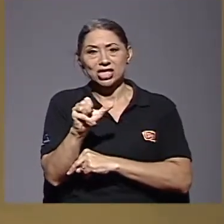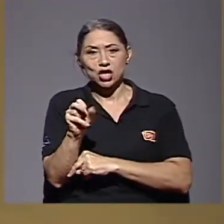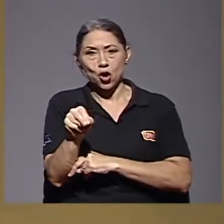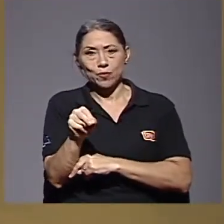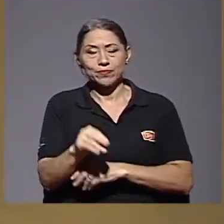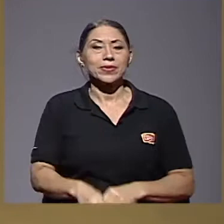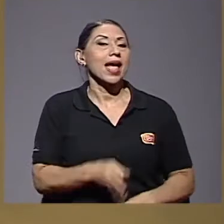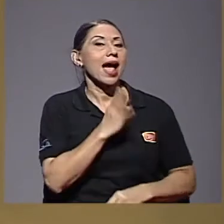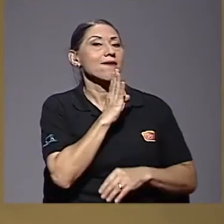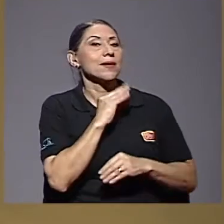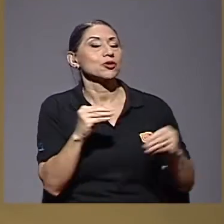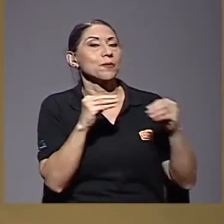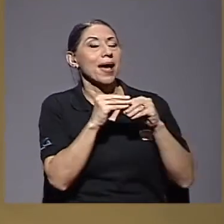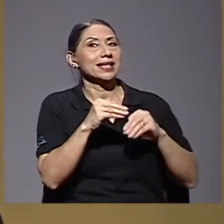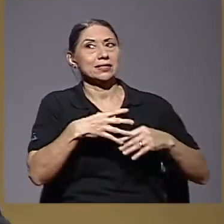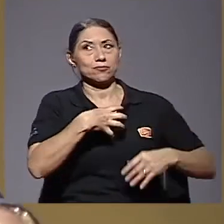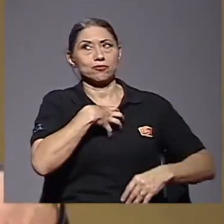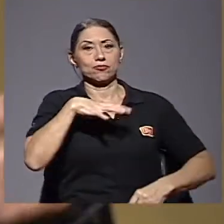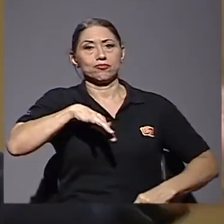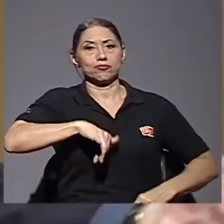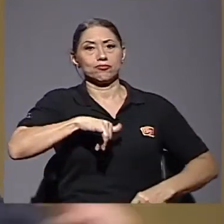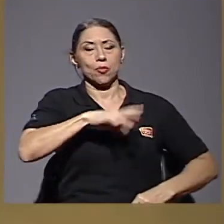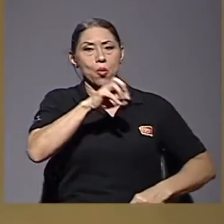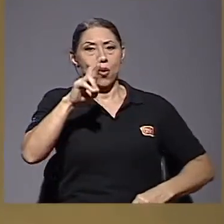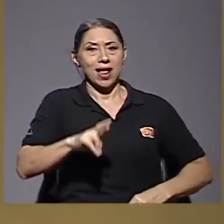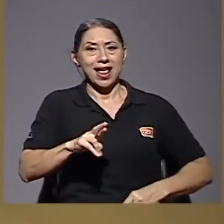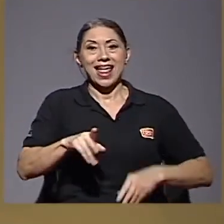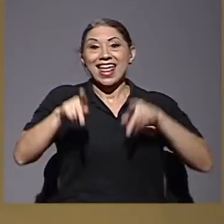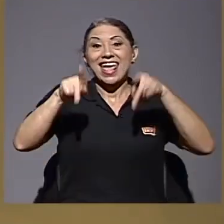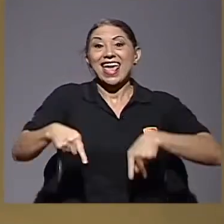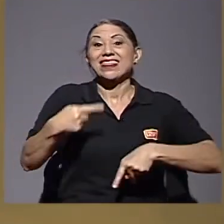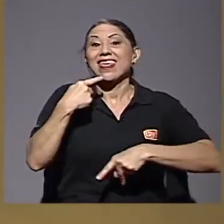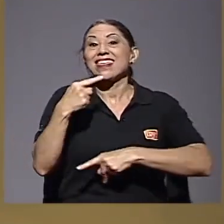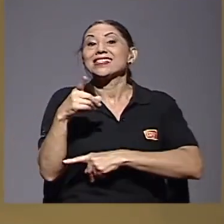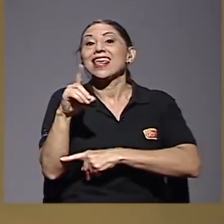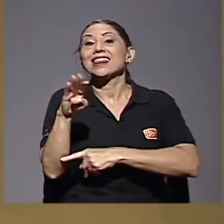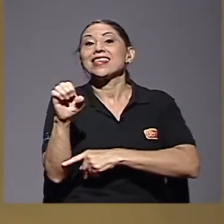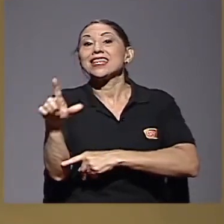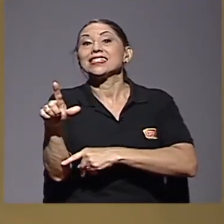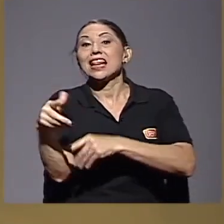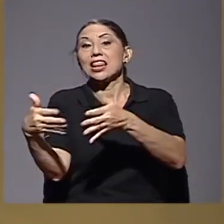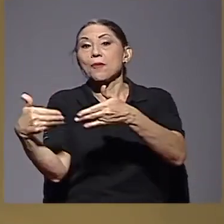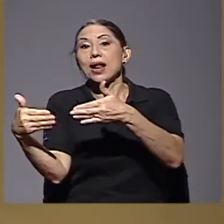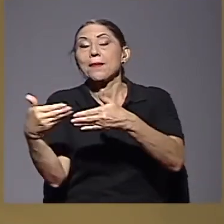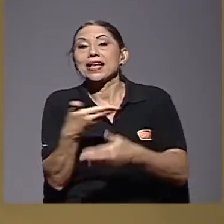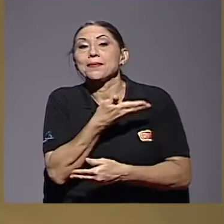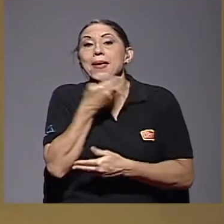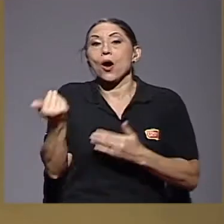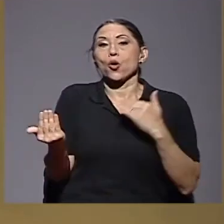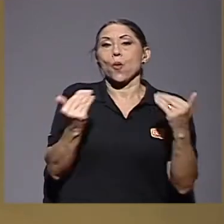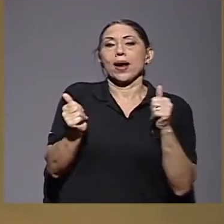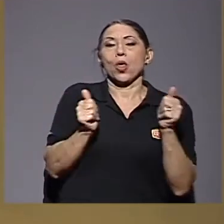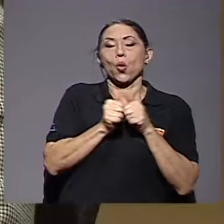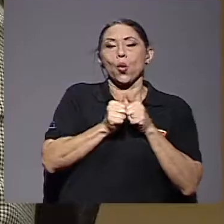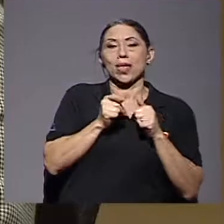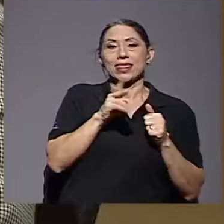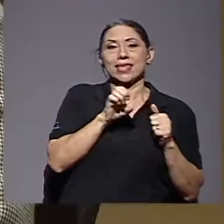más nacional. La gente dice que el diésel de Panamá es mejor que el de Costa Rica. ¿Es cierto eso o